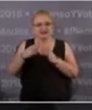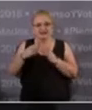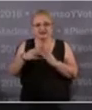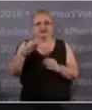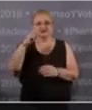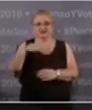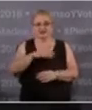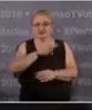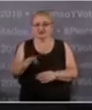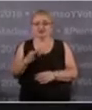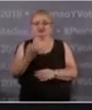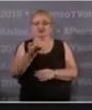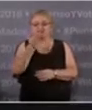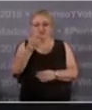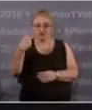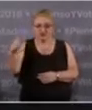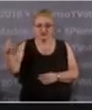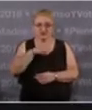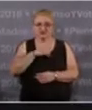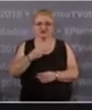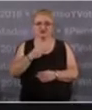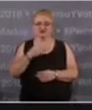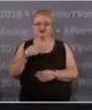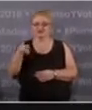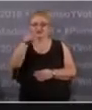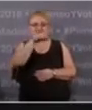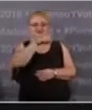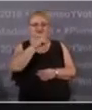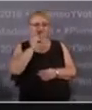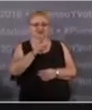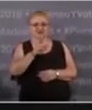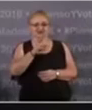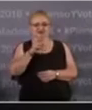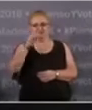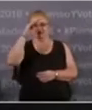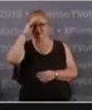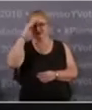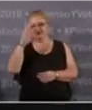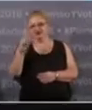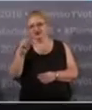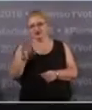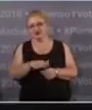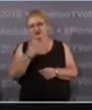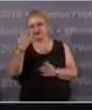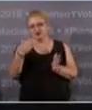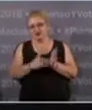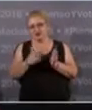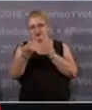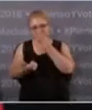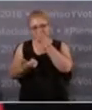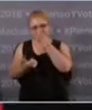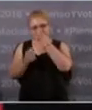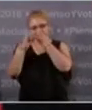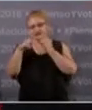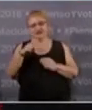estudiar. ¿Estarían dispuestos a hacerlo? Obviamente que a lo mejor casi el 90% me diría que no, por 5,000 pesos, sin ninguna